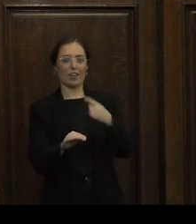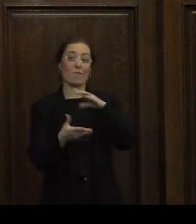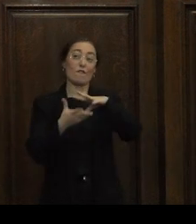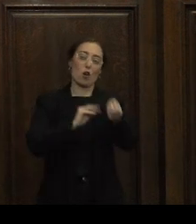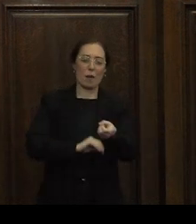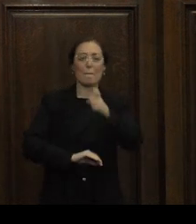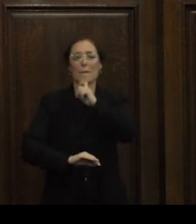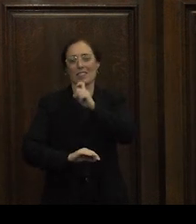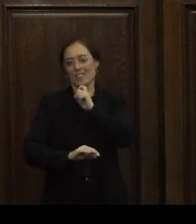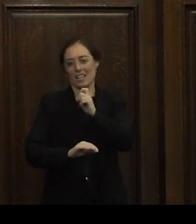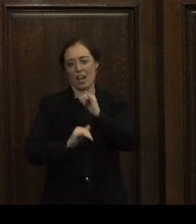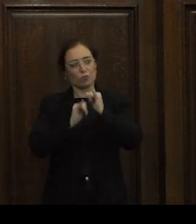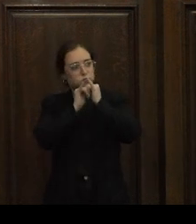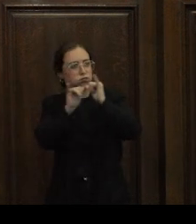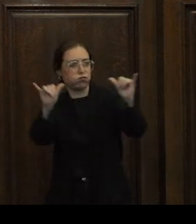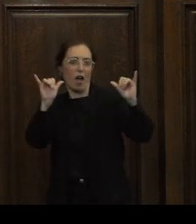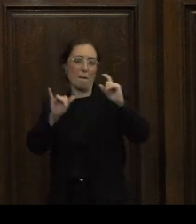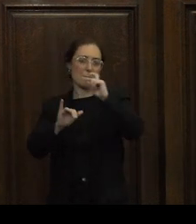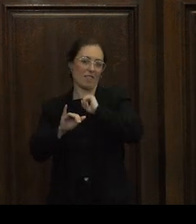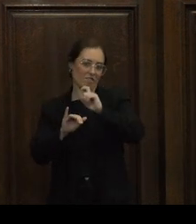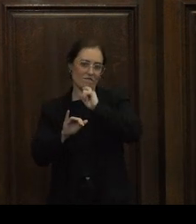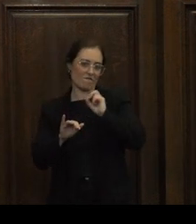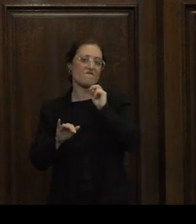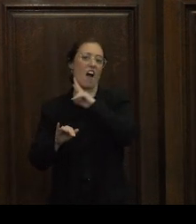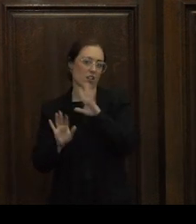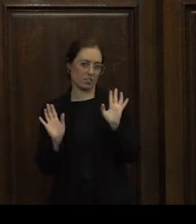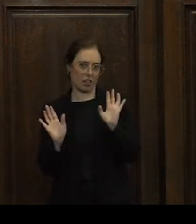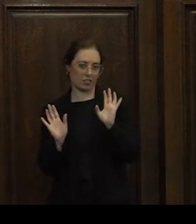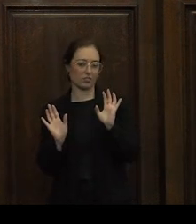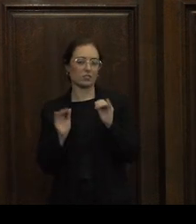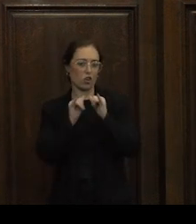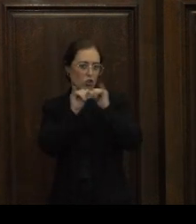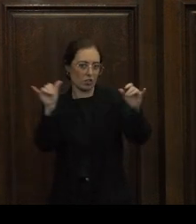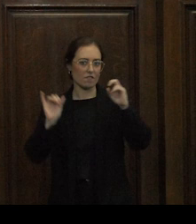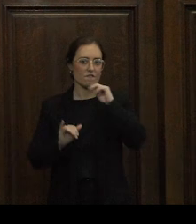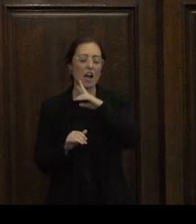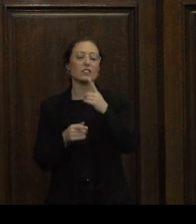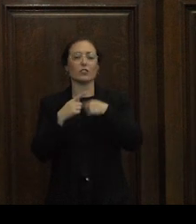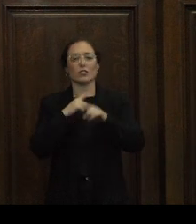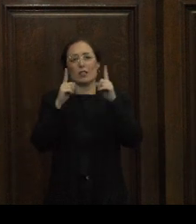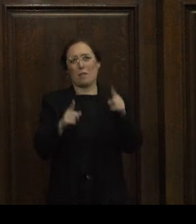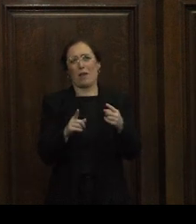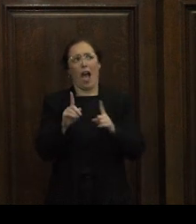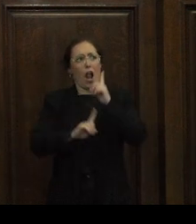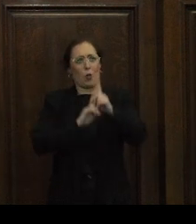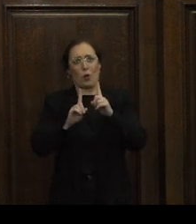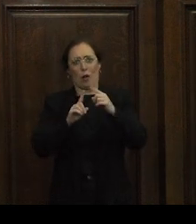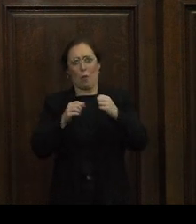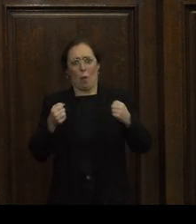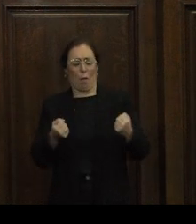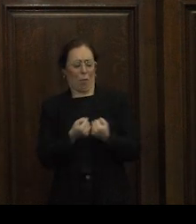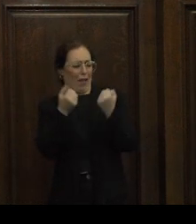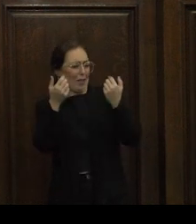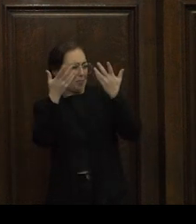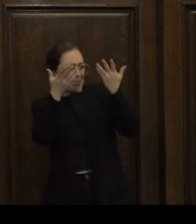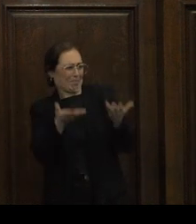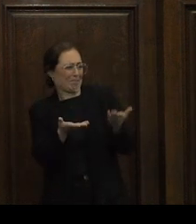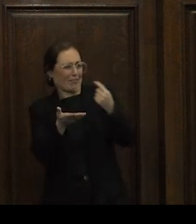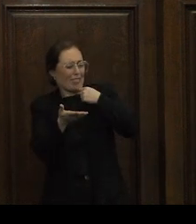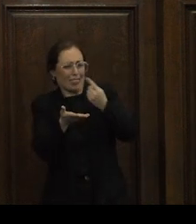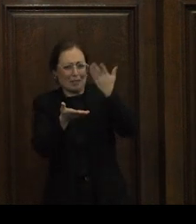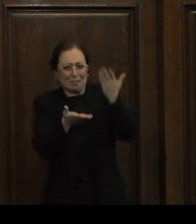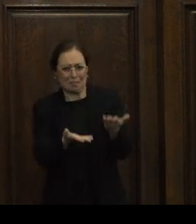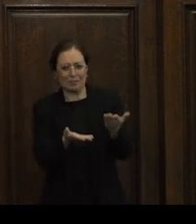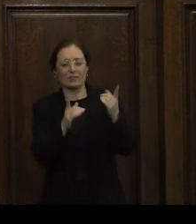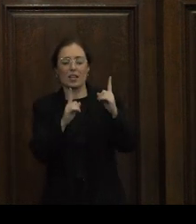fake news, ¿no? Otra categoría que viene también creciendo. Y los disparates más alucinantes